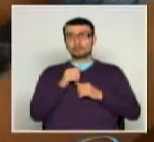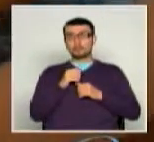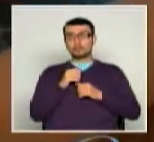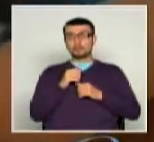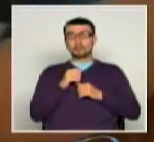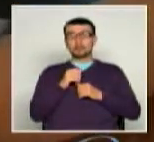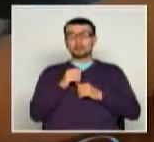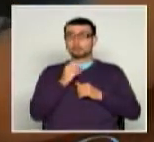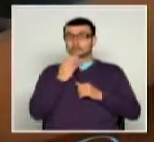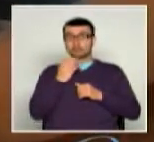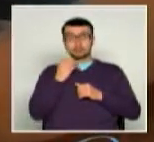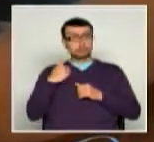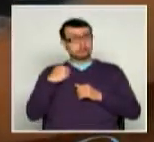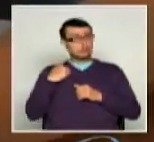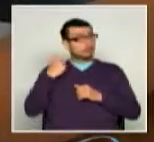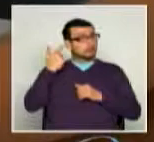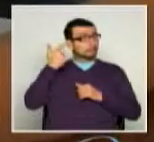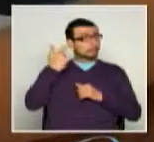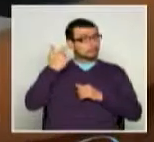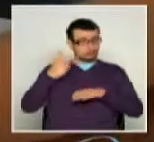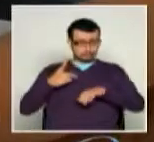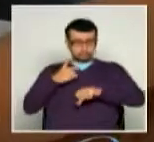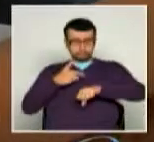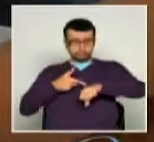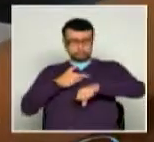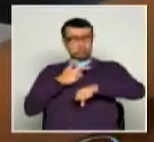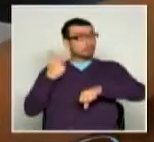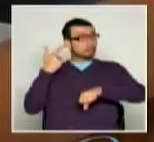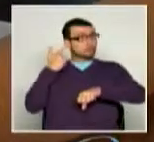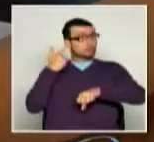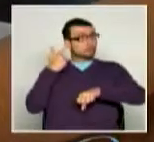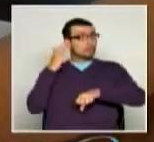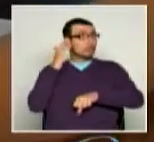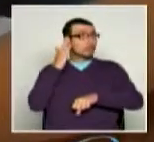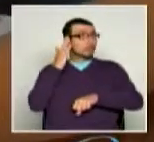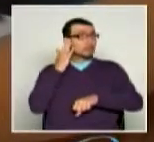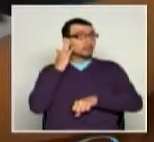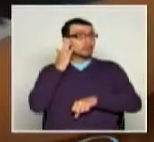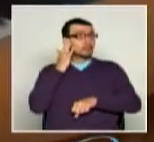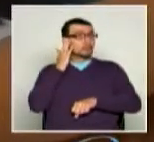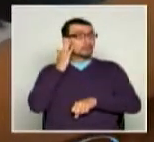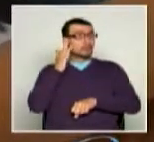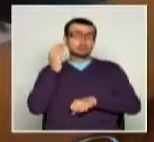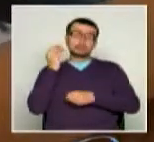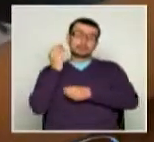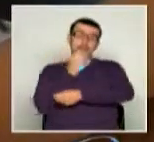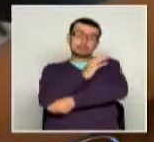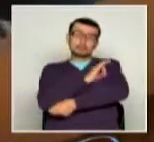yo pongo el láser y está en el punto que es, la arteria generalmente está haciendo